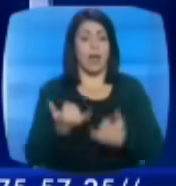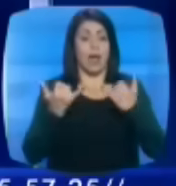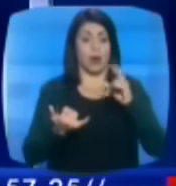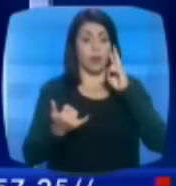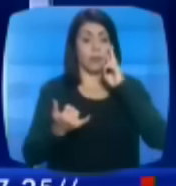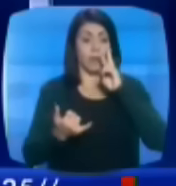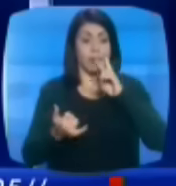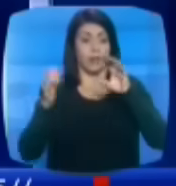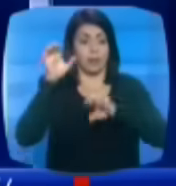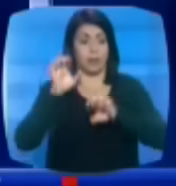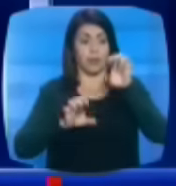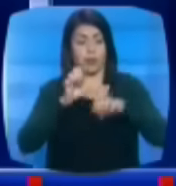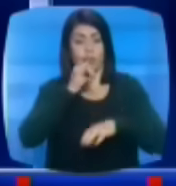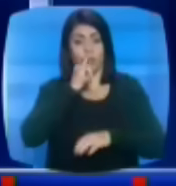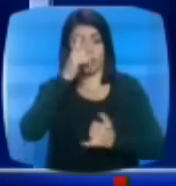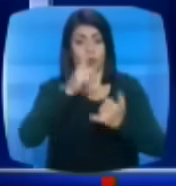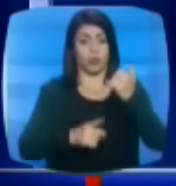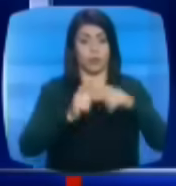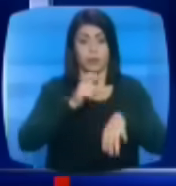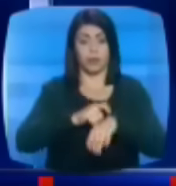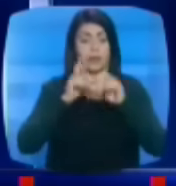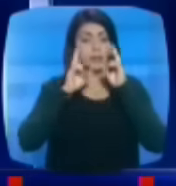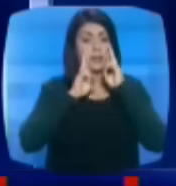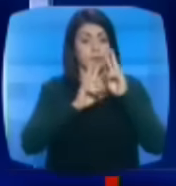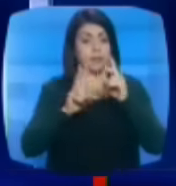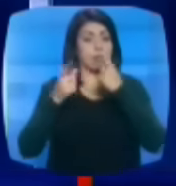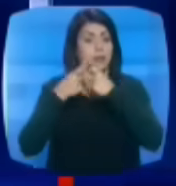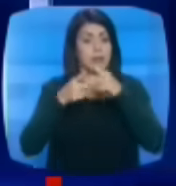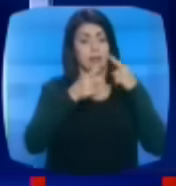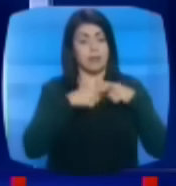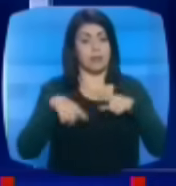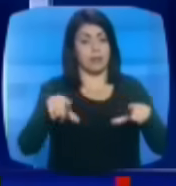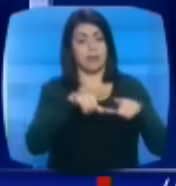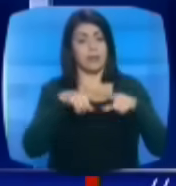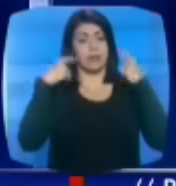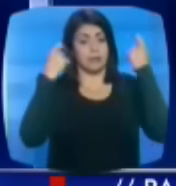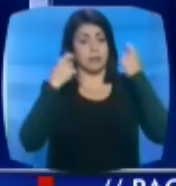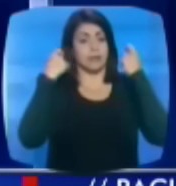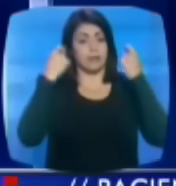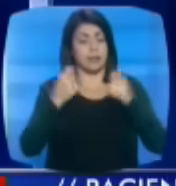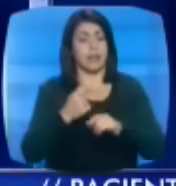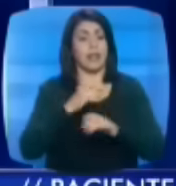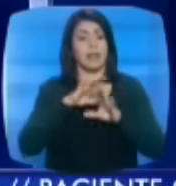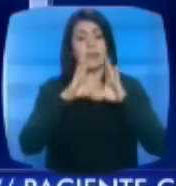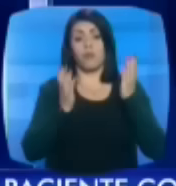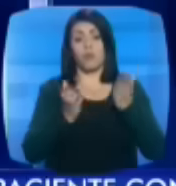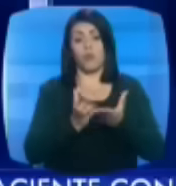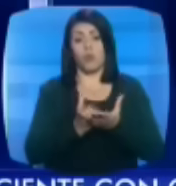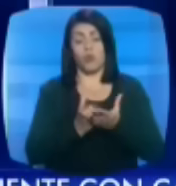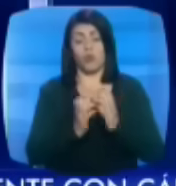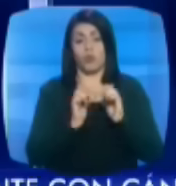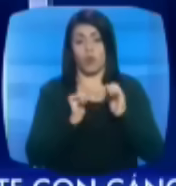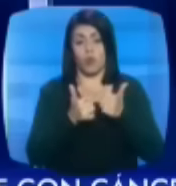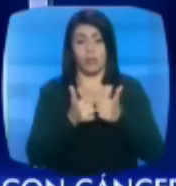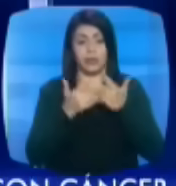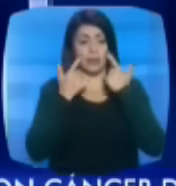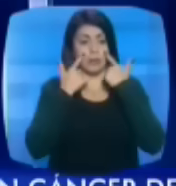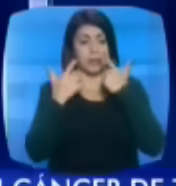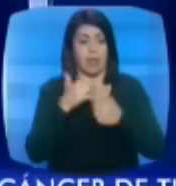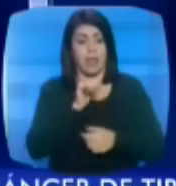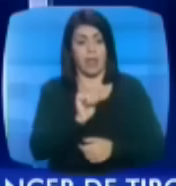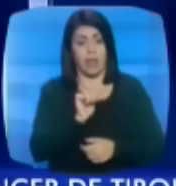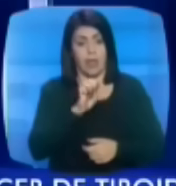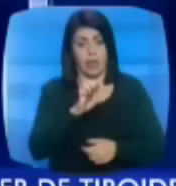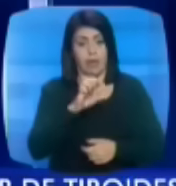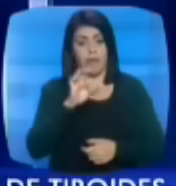Ahora vamos a hacer una revisión de las noticias de último momento que circulan en los diferentes portales, redes sociales y diarios digitales del mundo. Comenzamos chequeando el